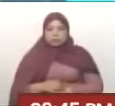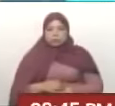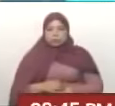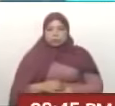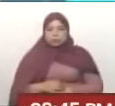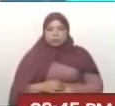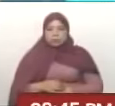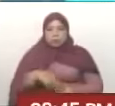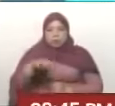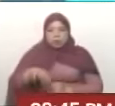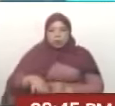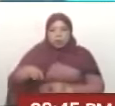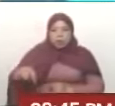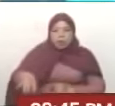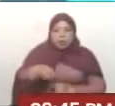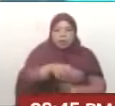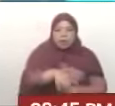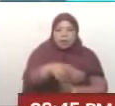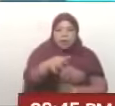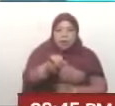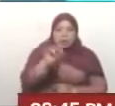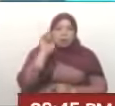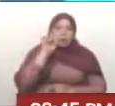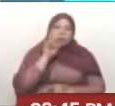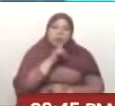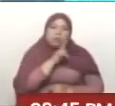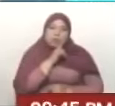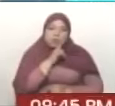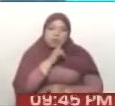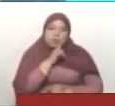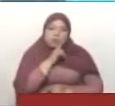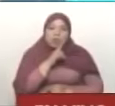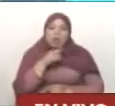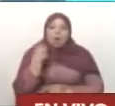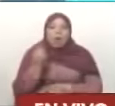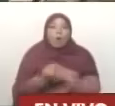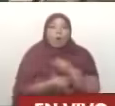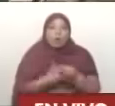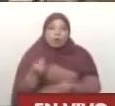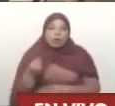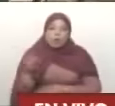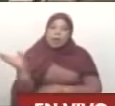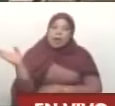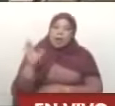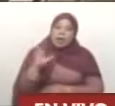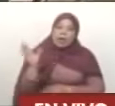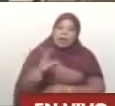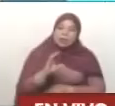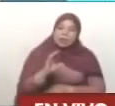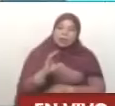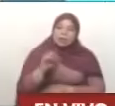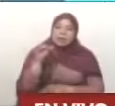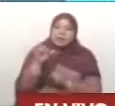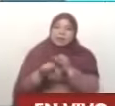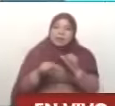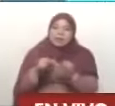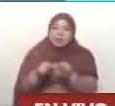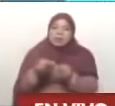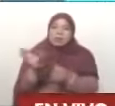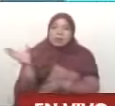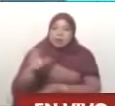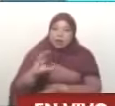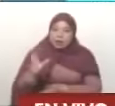Los estados tienen un nombre, ¿verdad? ¿Cómo se llama la capital de Venezuela? ¿Y por qué ponen distrito capital?